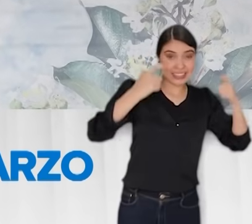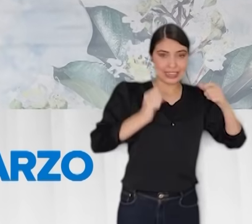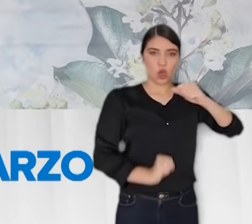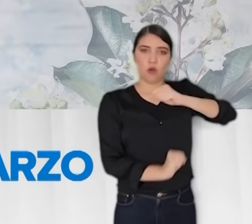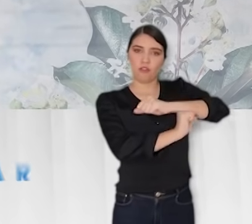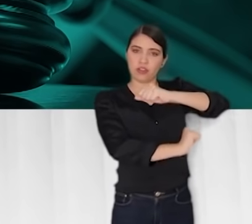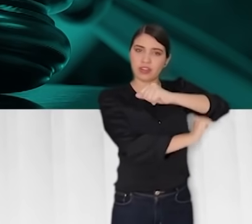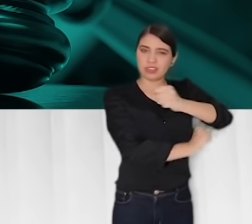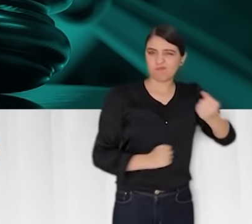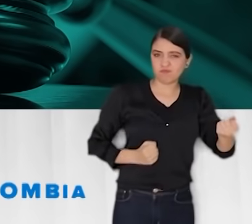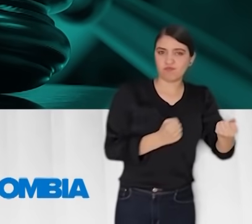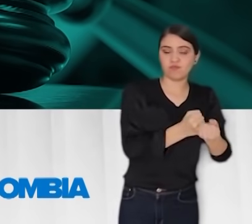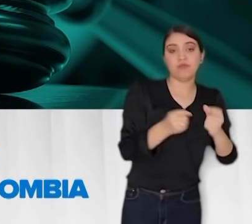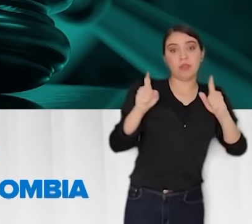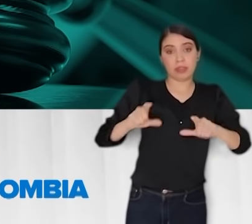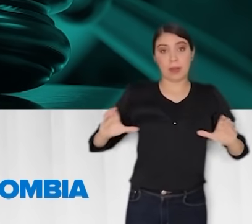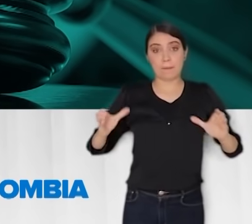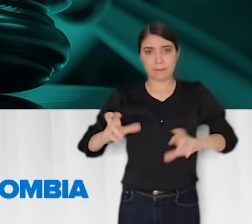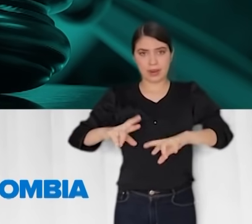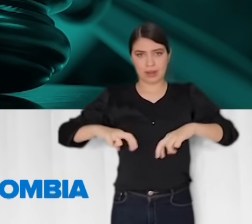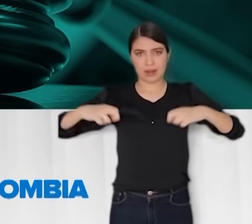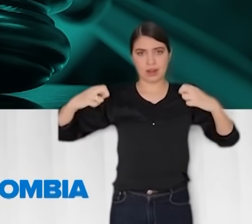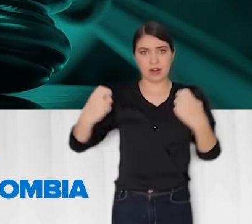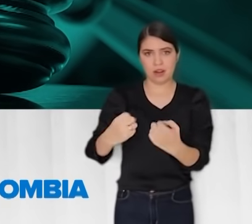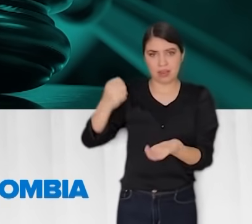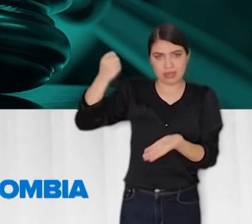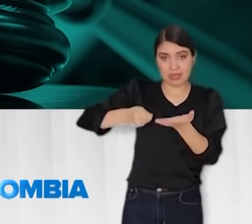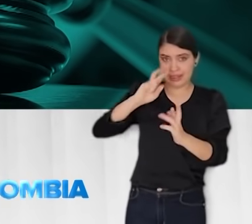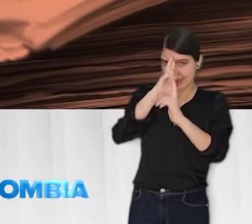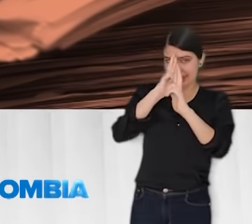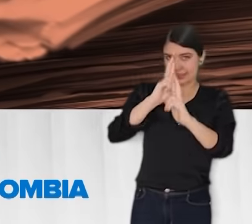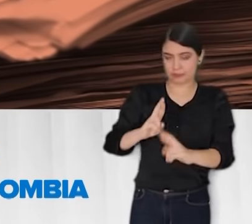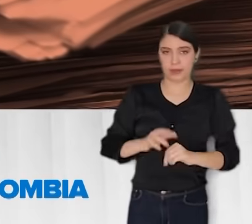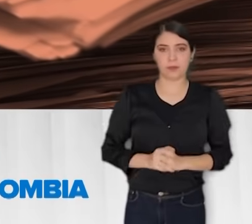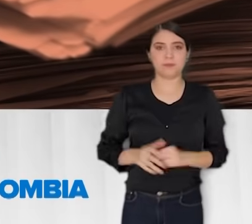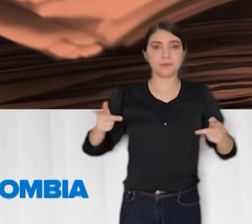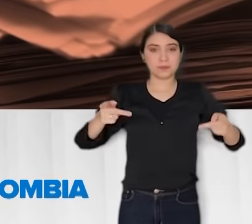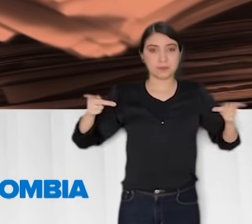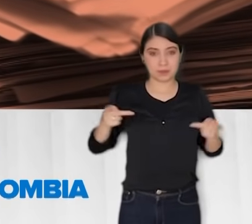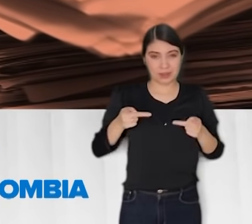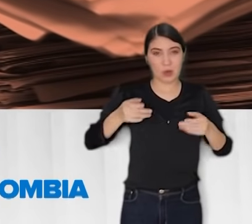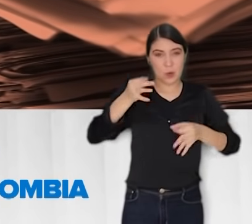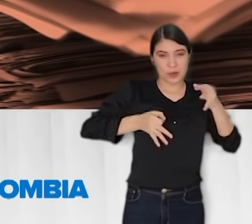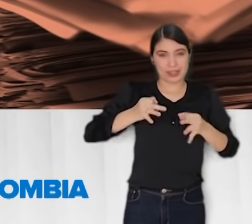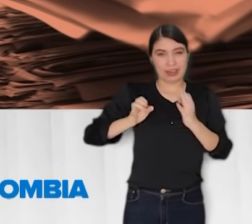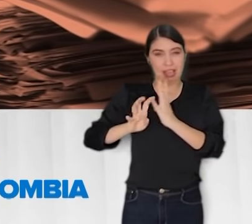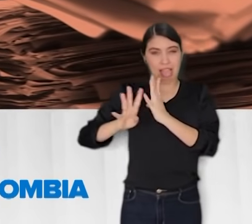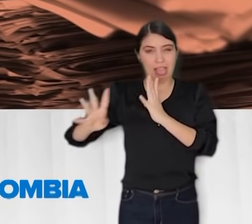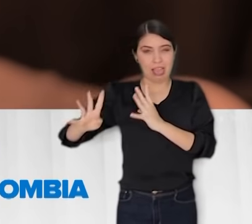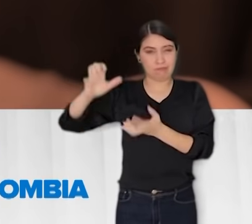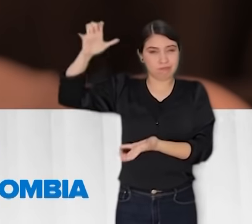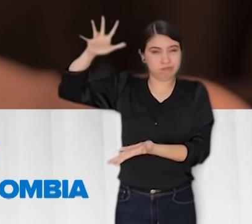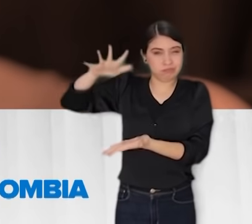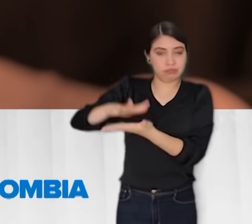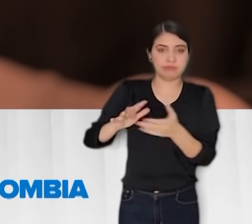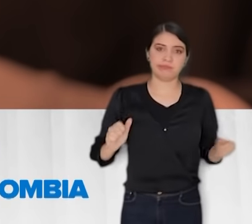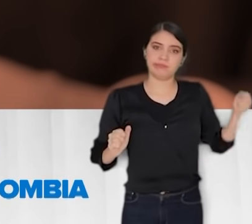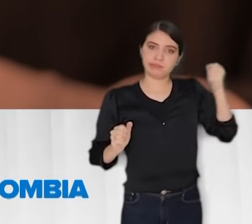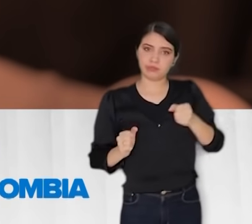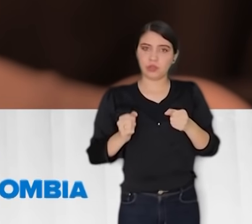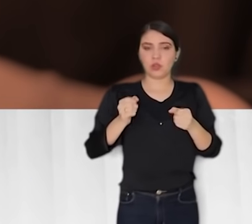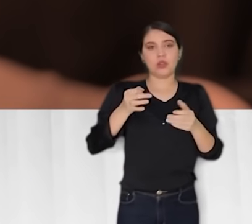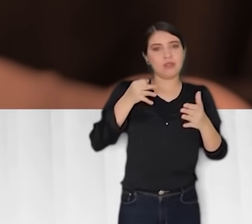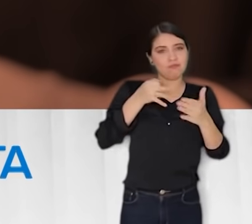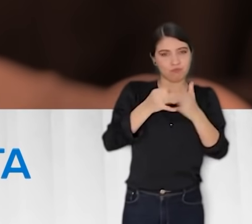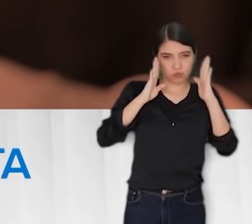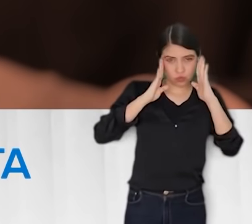promoveremos el fortalecimiento institucional y respeto por las altas cortes, la descongestión de los despachos judiciales con jueces de